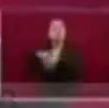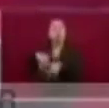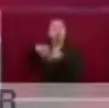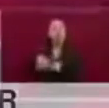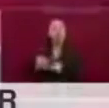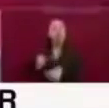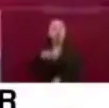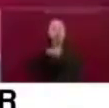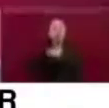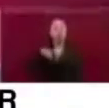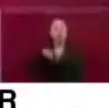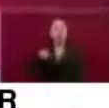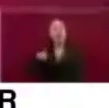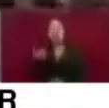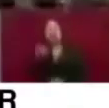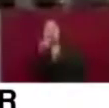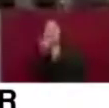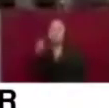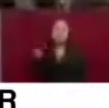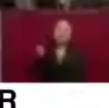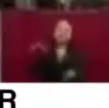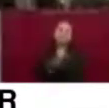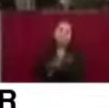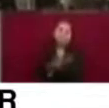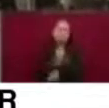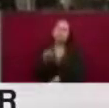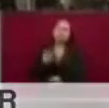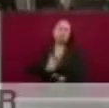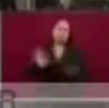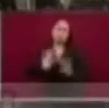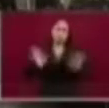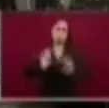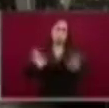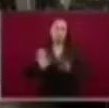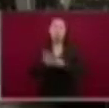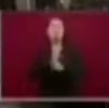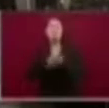no es de que a ver que tomamos una carretera